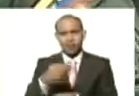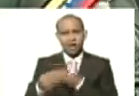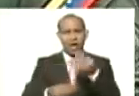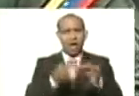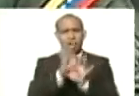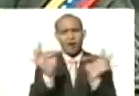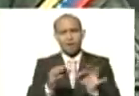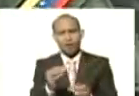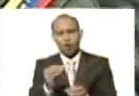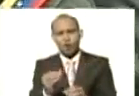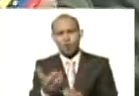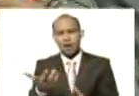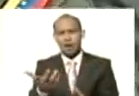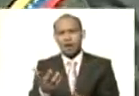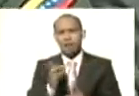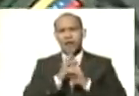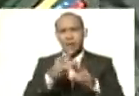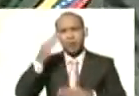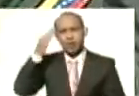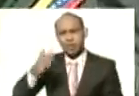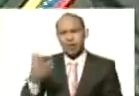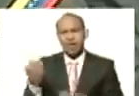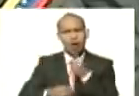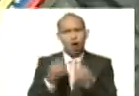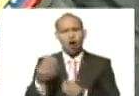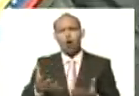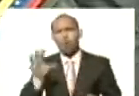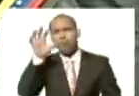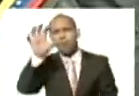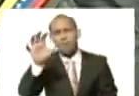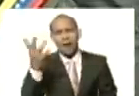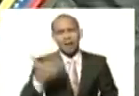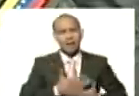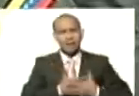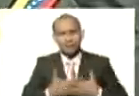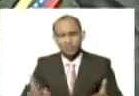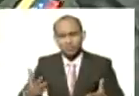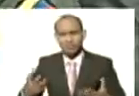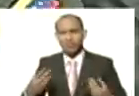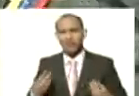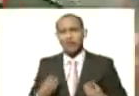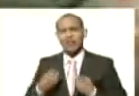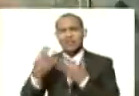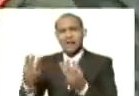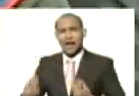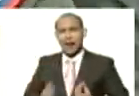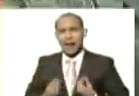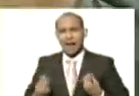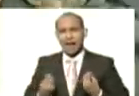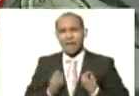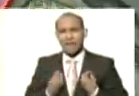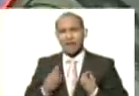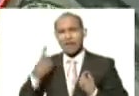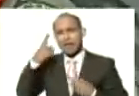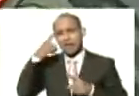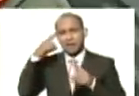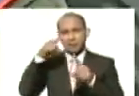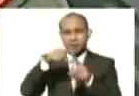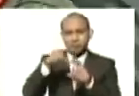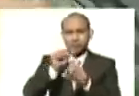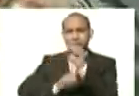resistencia revolucionaria, porque la defensa de la patria, todo aquel que esté dispuesto a dar la vida por la patria, que se sume, y aquí